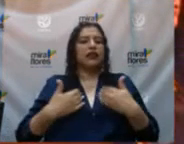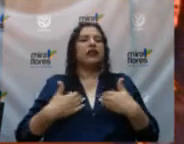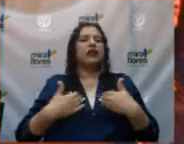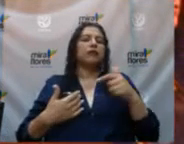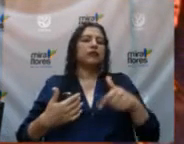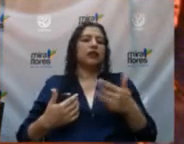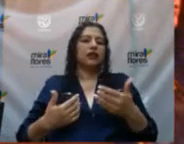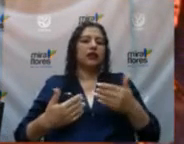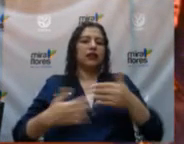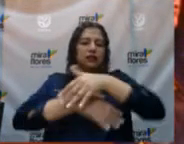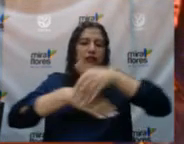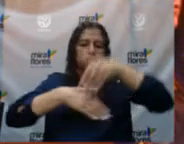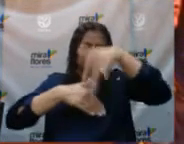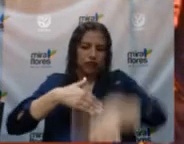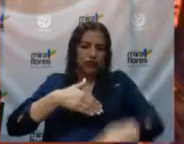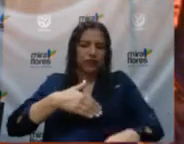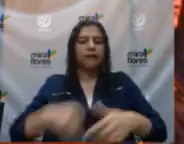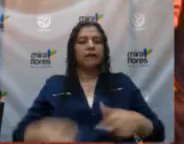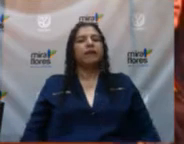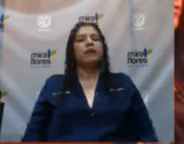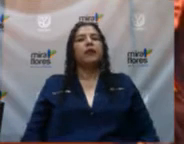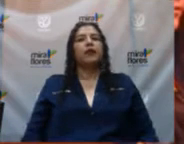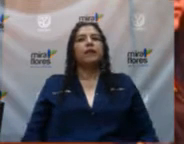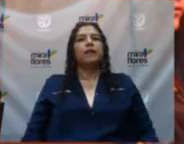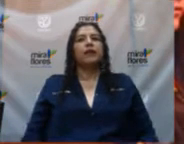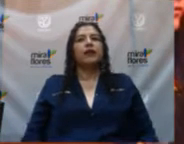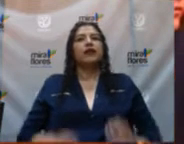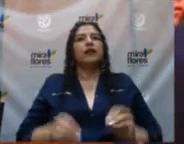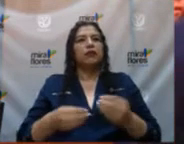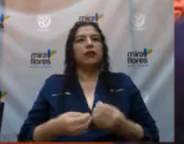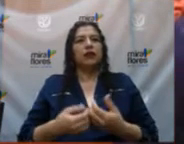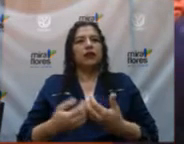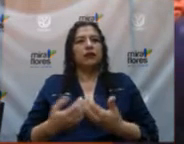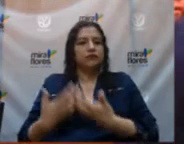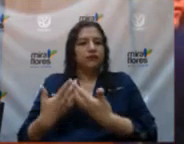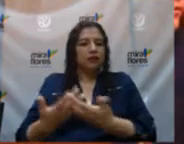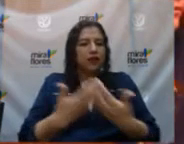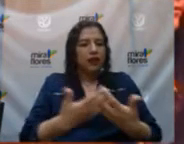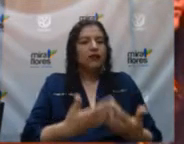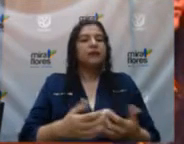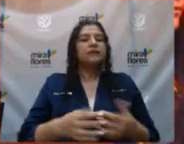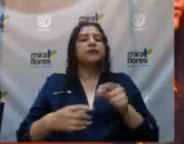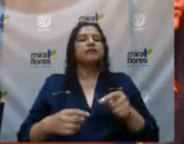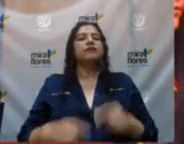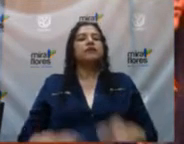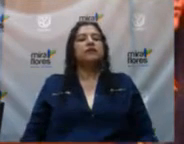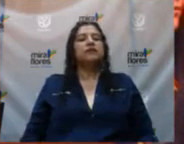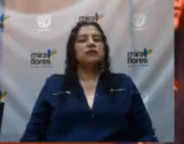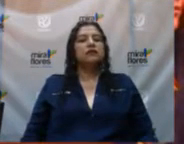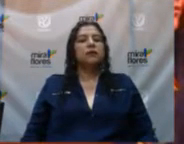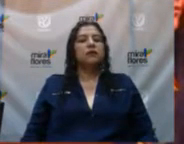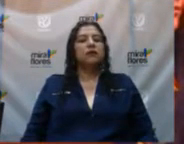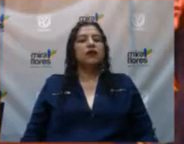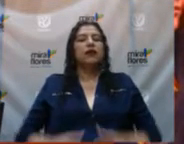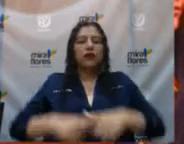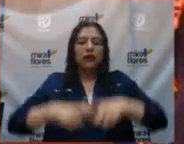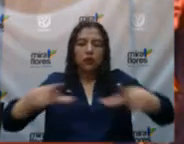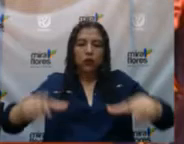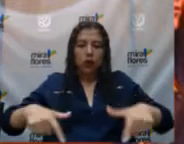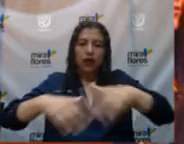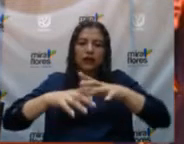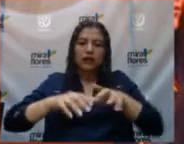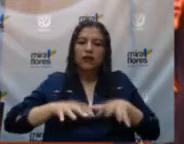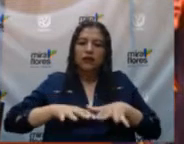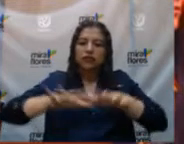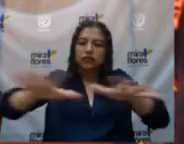nuestros acantilados. Y el hecho de sembrarlo y llenarlo de verde nos llevaba a la consolidación de un gran malecón